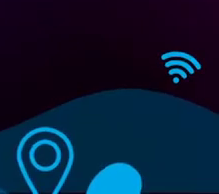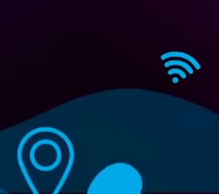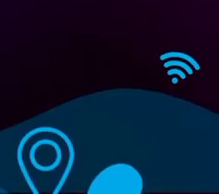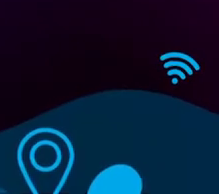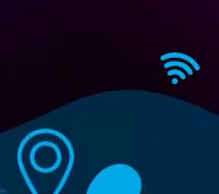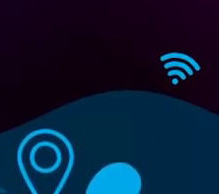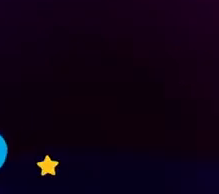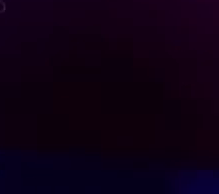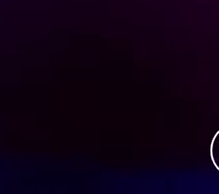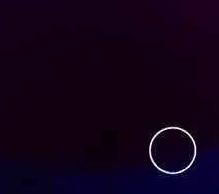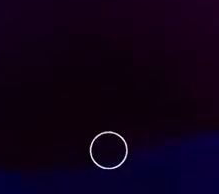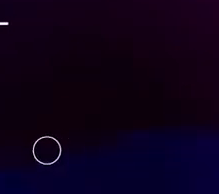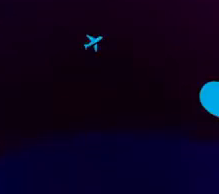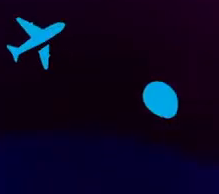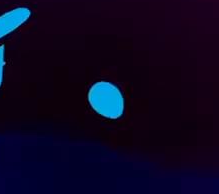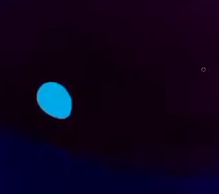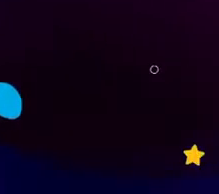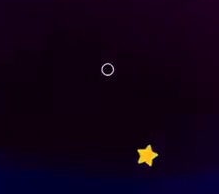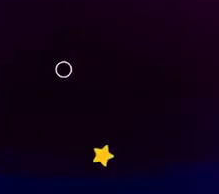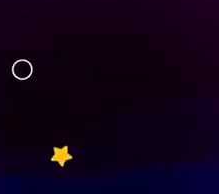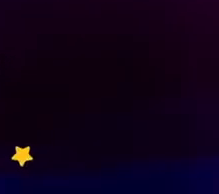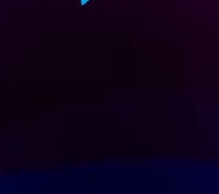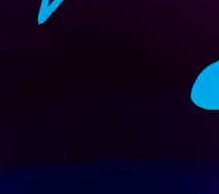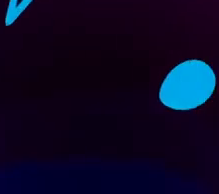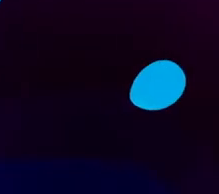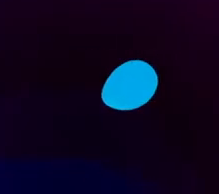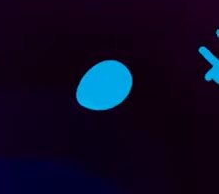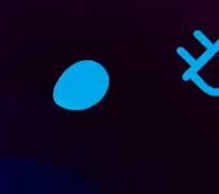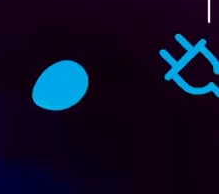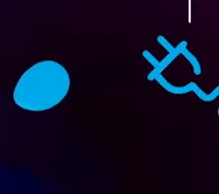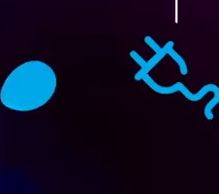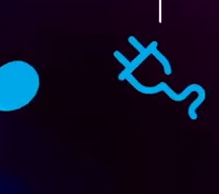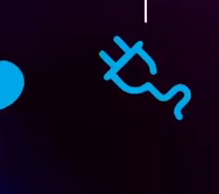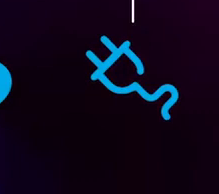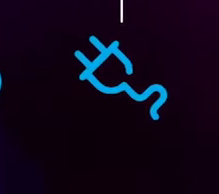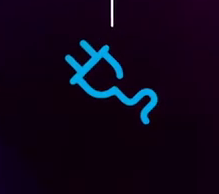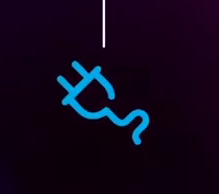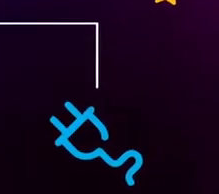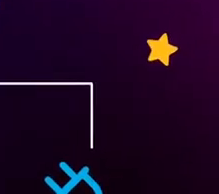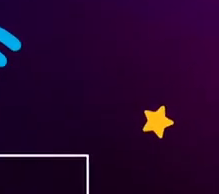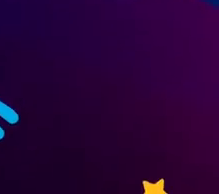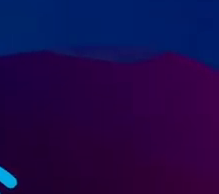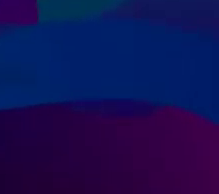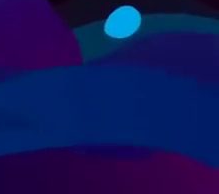presentaron las clases especiales para materias técnicas.